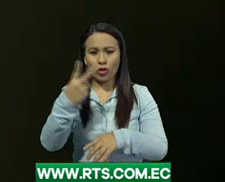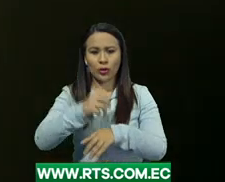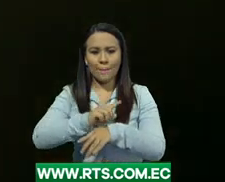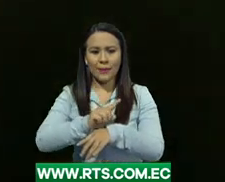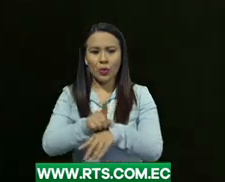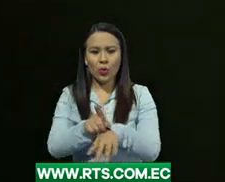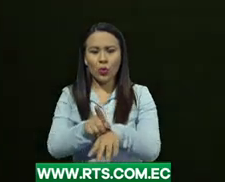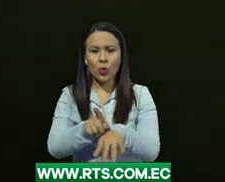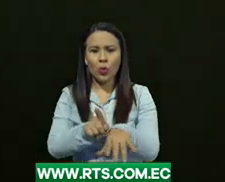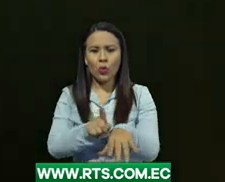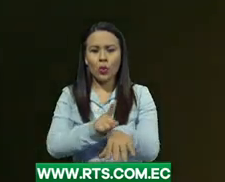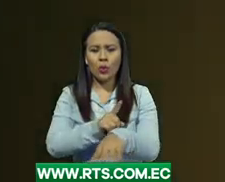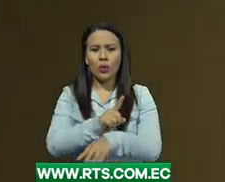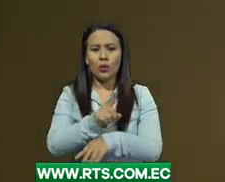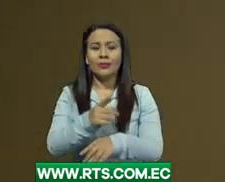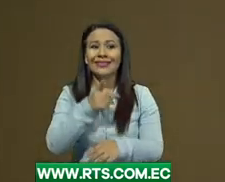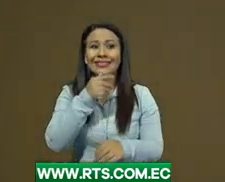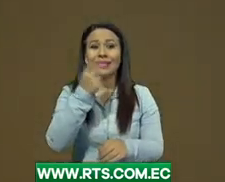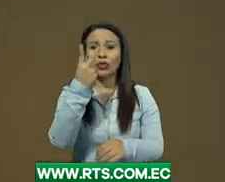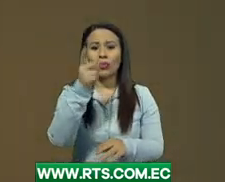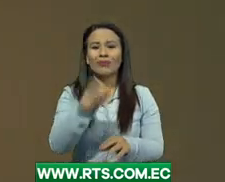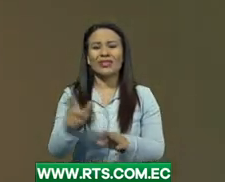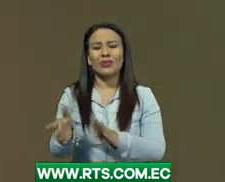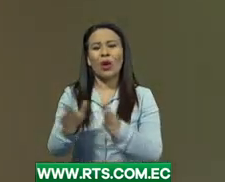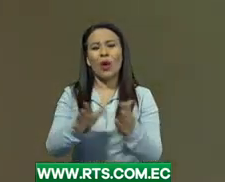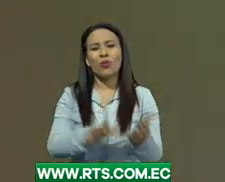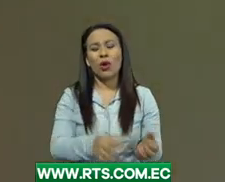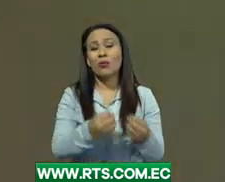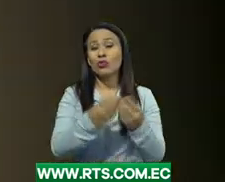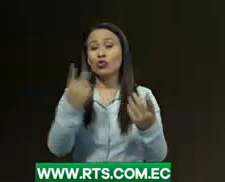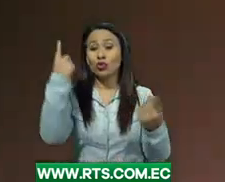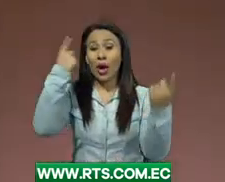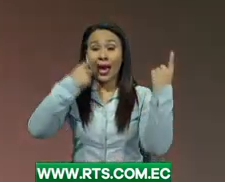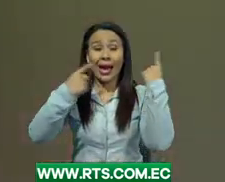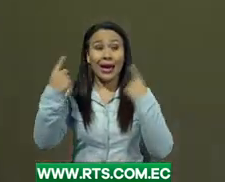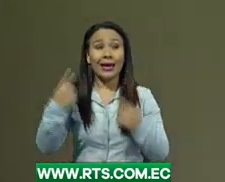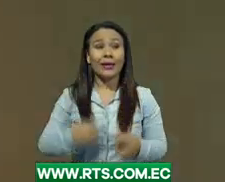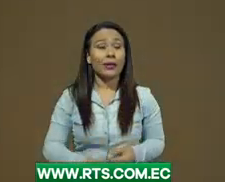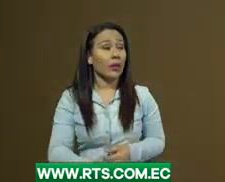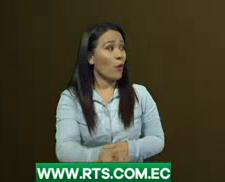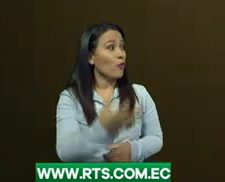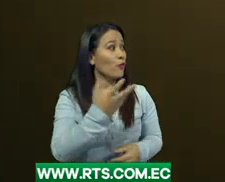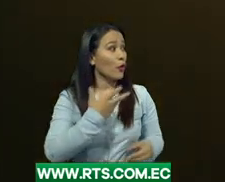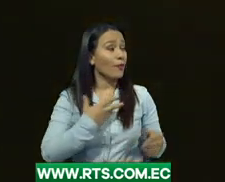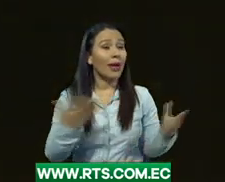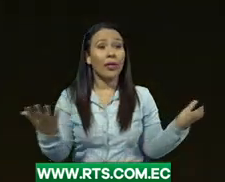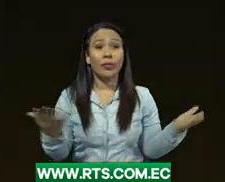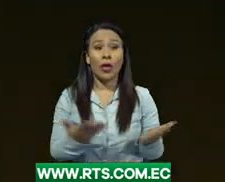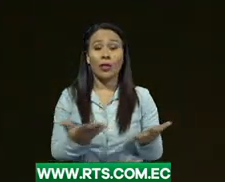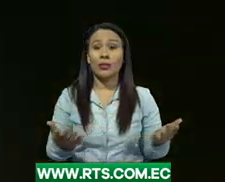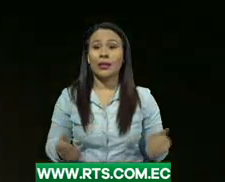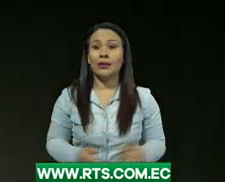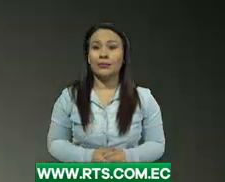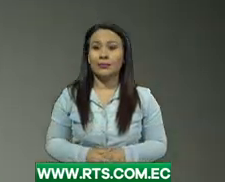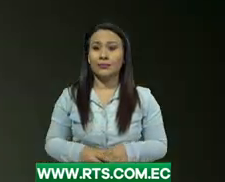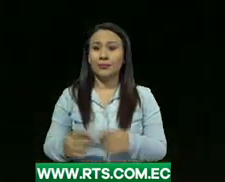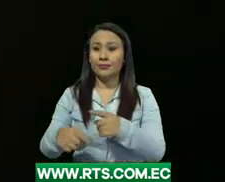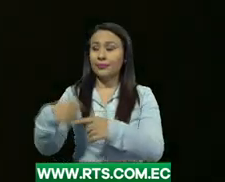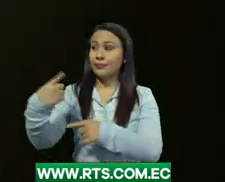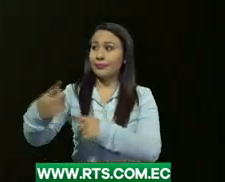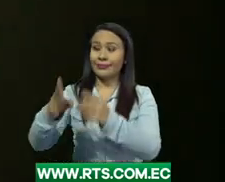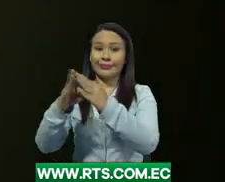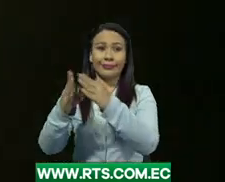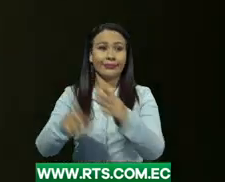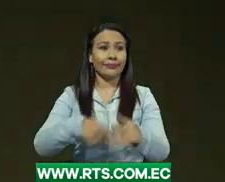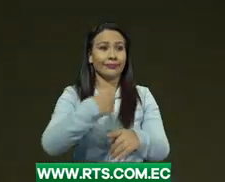2 minutos, dejando al menos 2 muertos, decenas de heridos y varias viviendas destruidas, al igual que infraestructuras